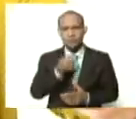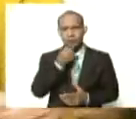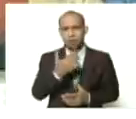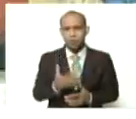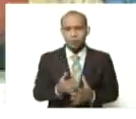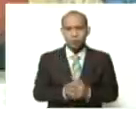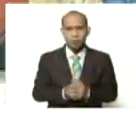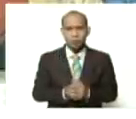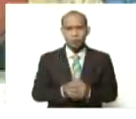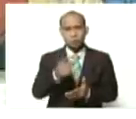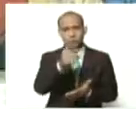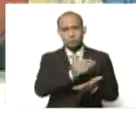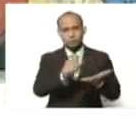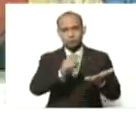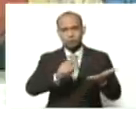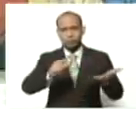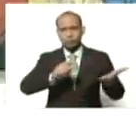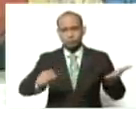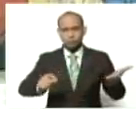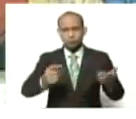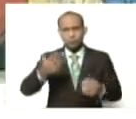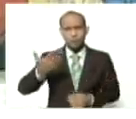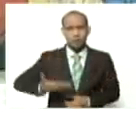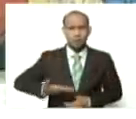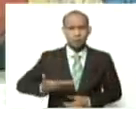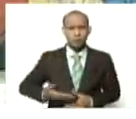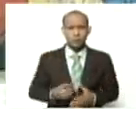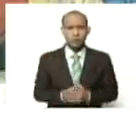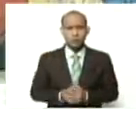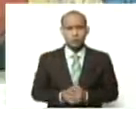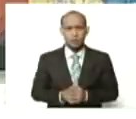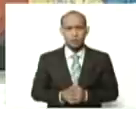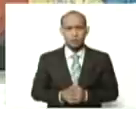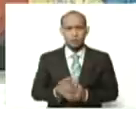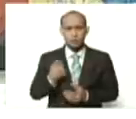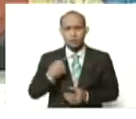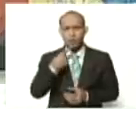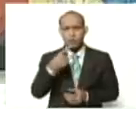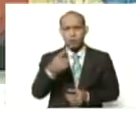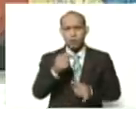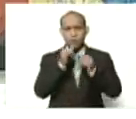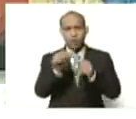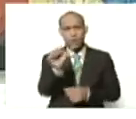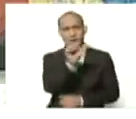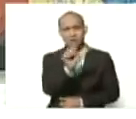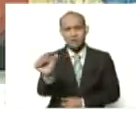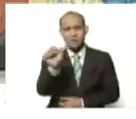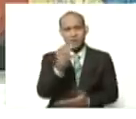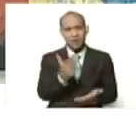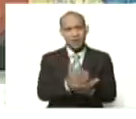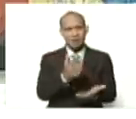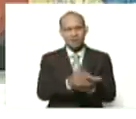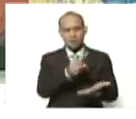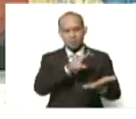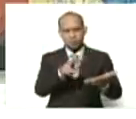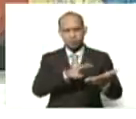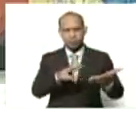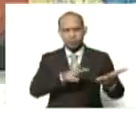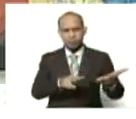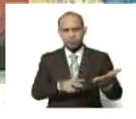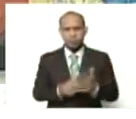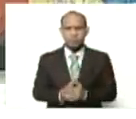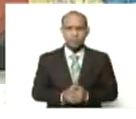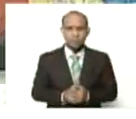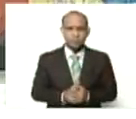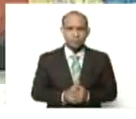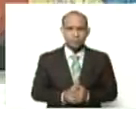tomen nota, muy importante. Miren, yo les digo el informe semanal, siempre lo leo, para